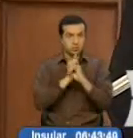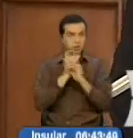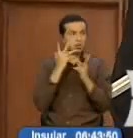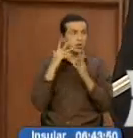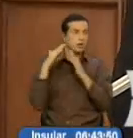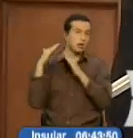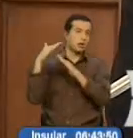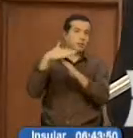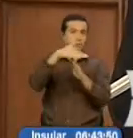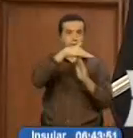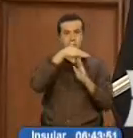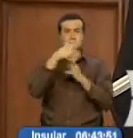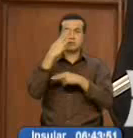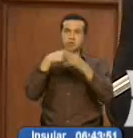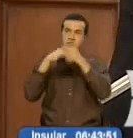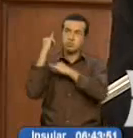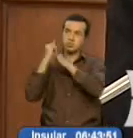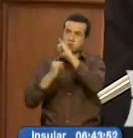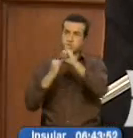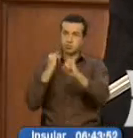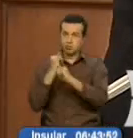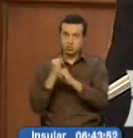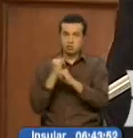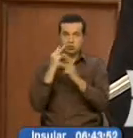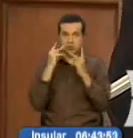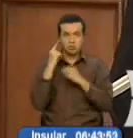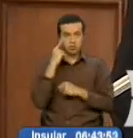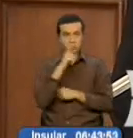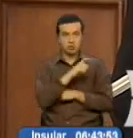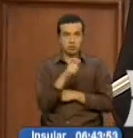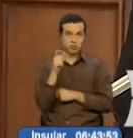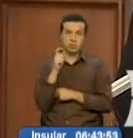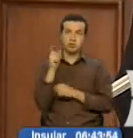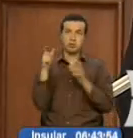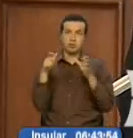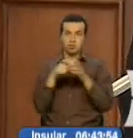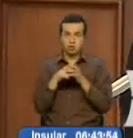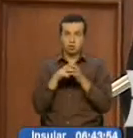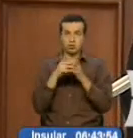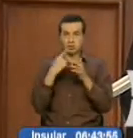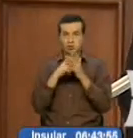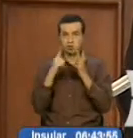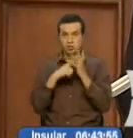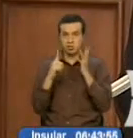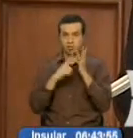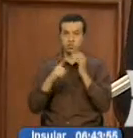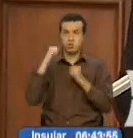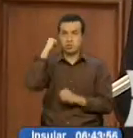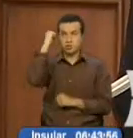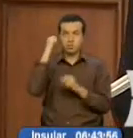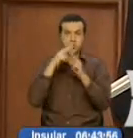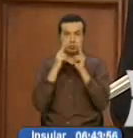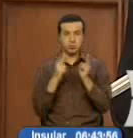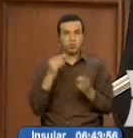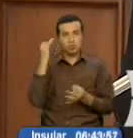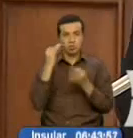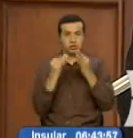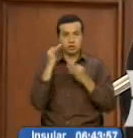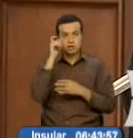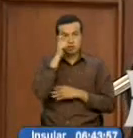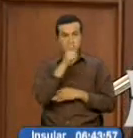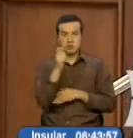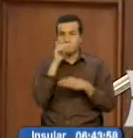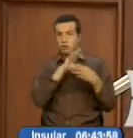paz, comercio exterior, movilidad humana, diplomacia verde, derechos humanos, justicia fiscal y